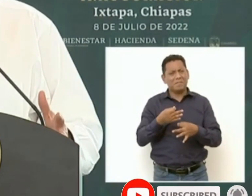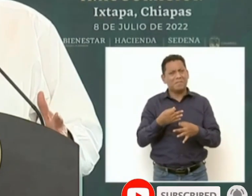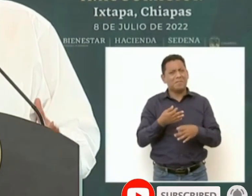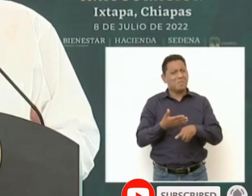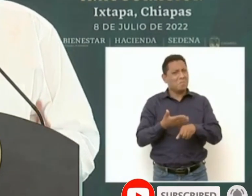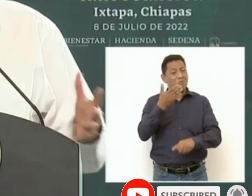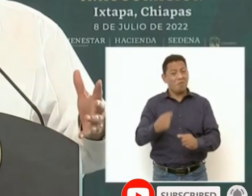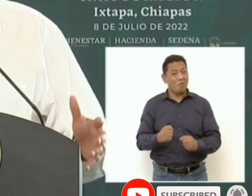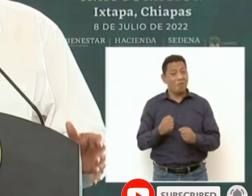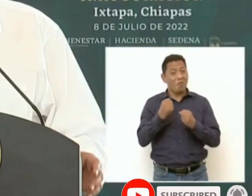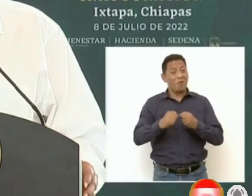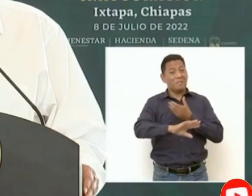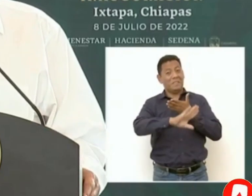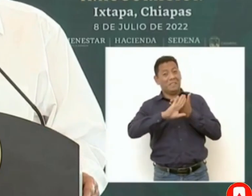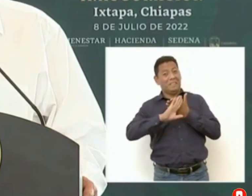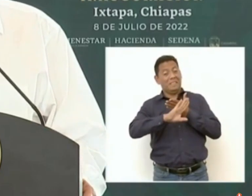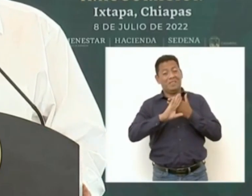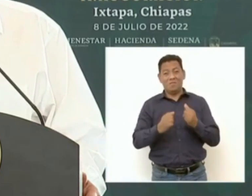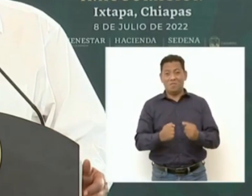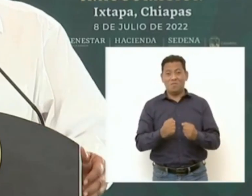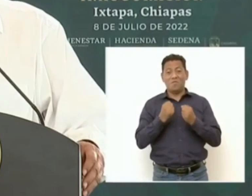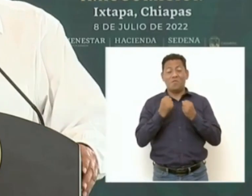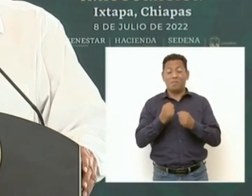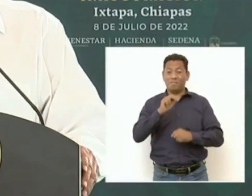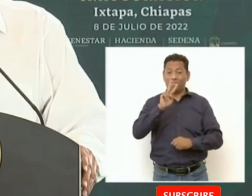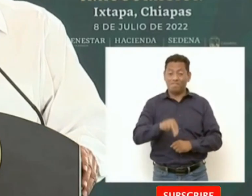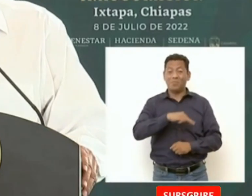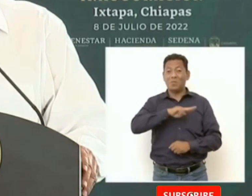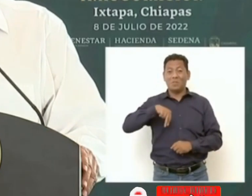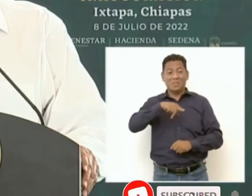muy intensas en contra de nosotros.